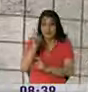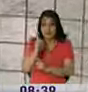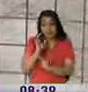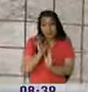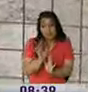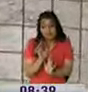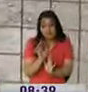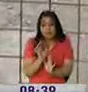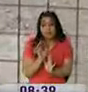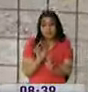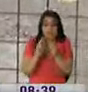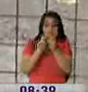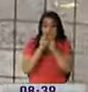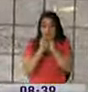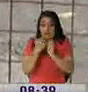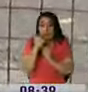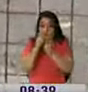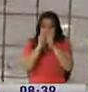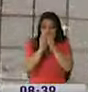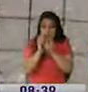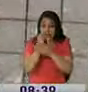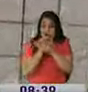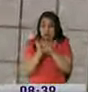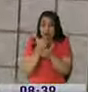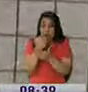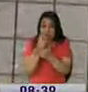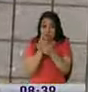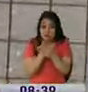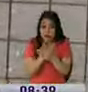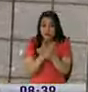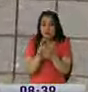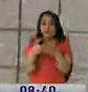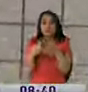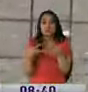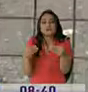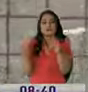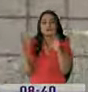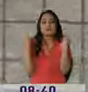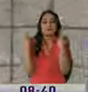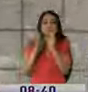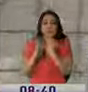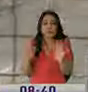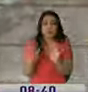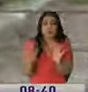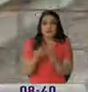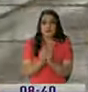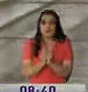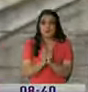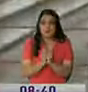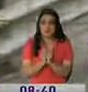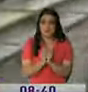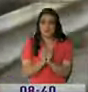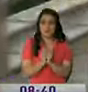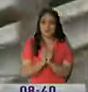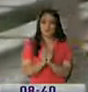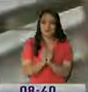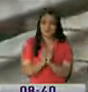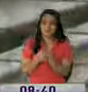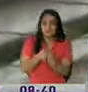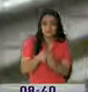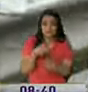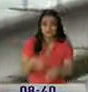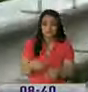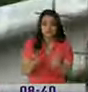una modificación a ese diseño de ese puente, que es una solución provisional, en la cual se puede dar en el corto plazo. Es